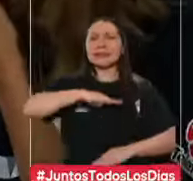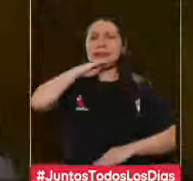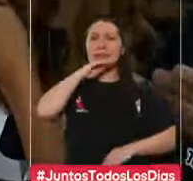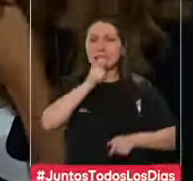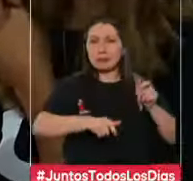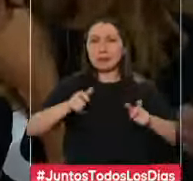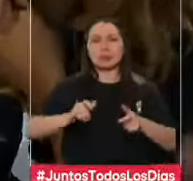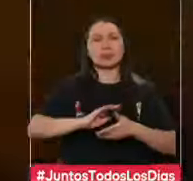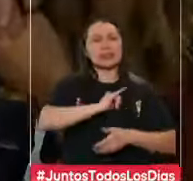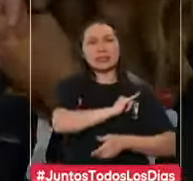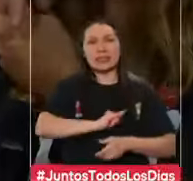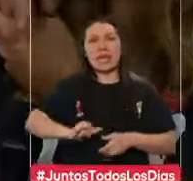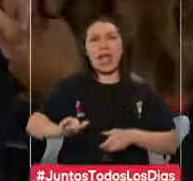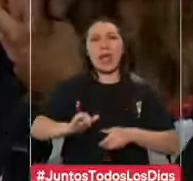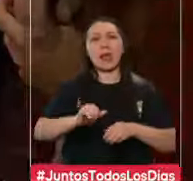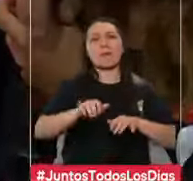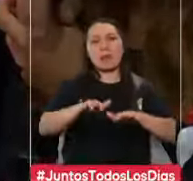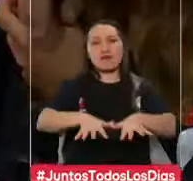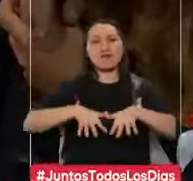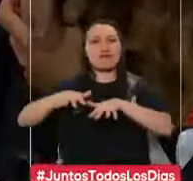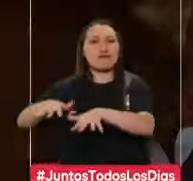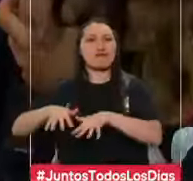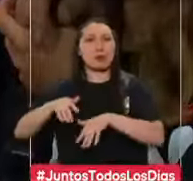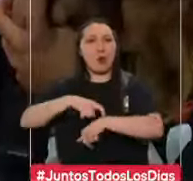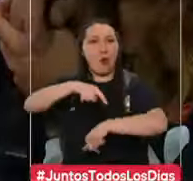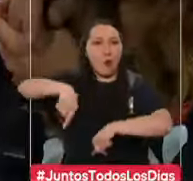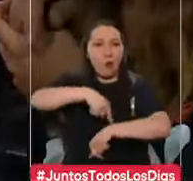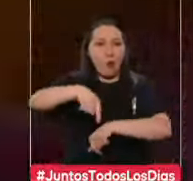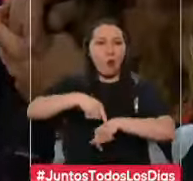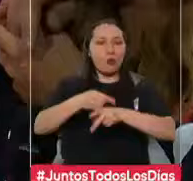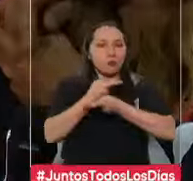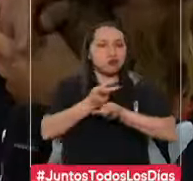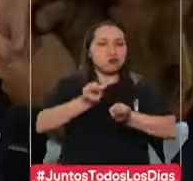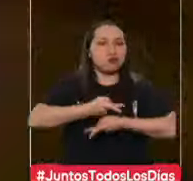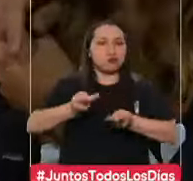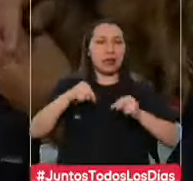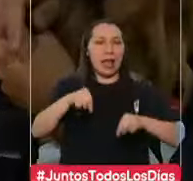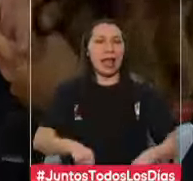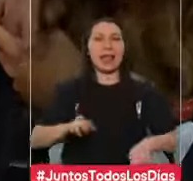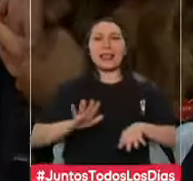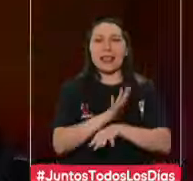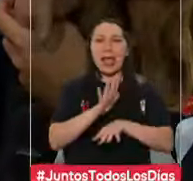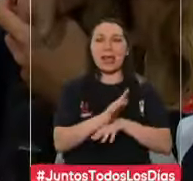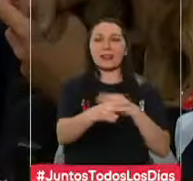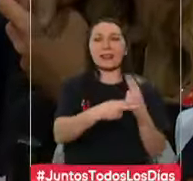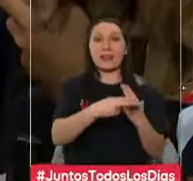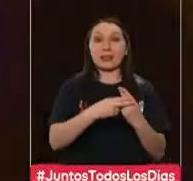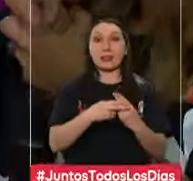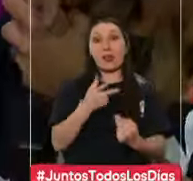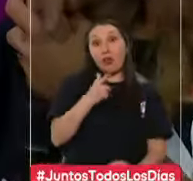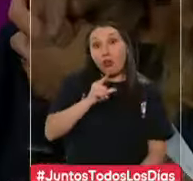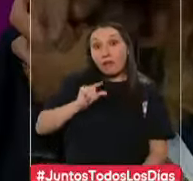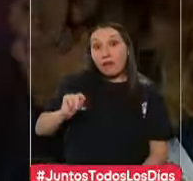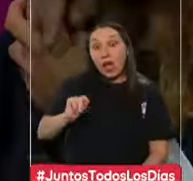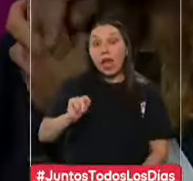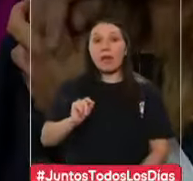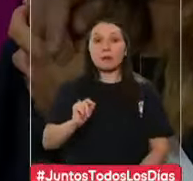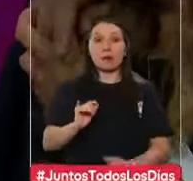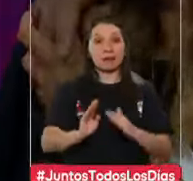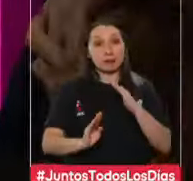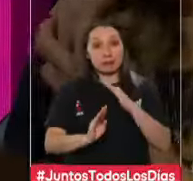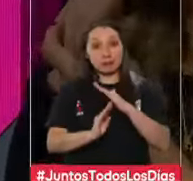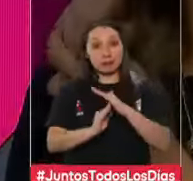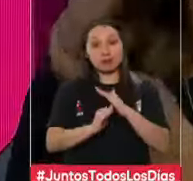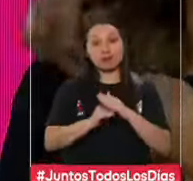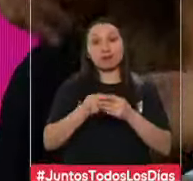en todo momento durante estas horas que hemos transmitido desde el Teatro Teletón. Nos vamos a unos mensajes